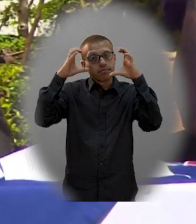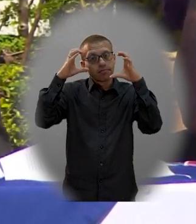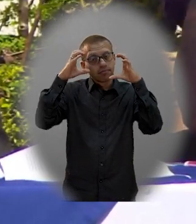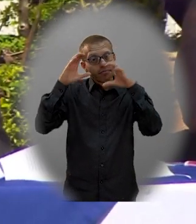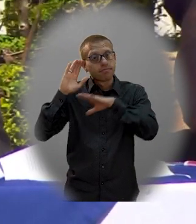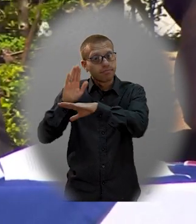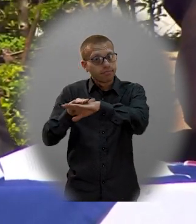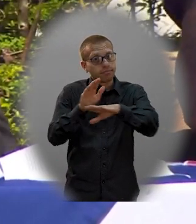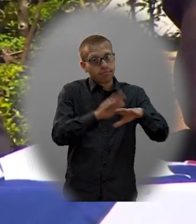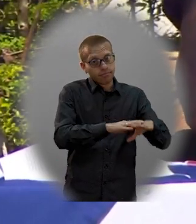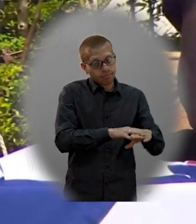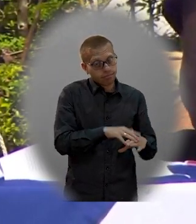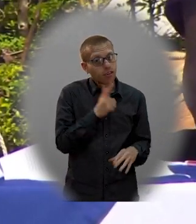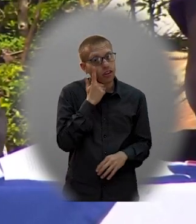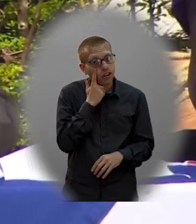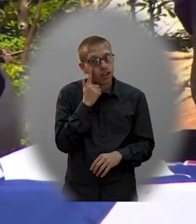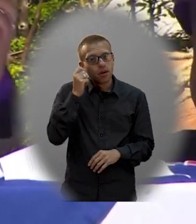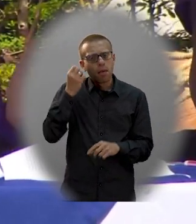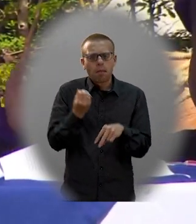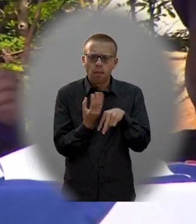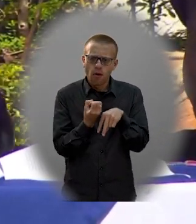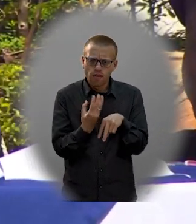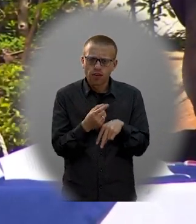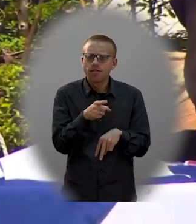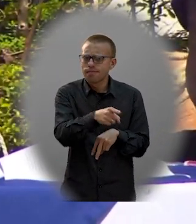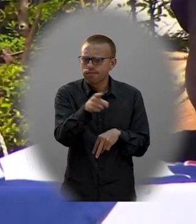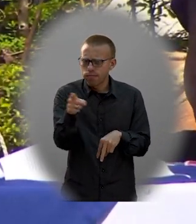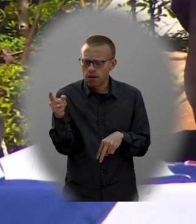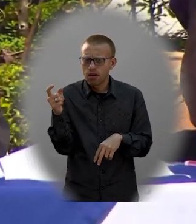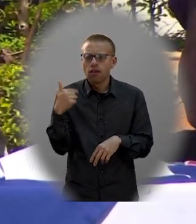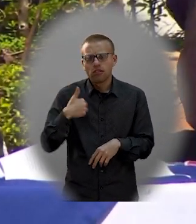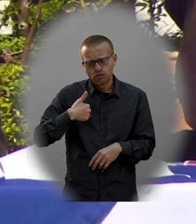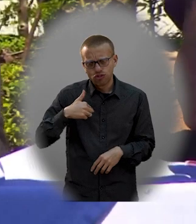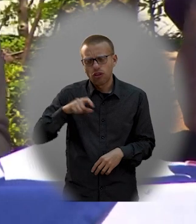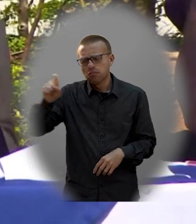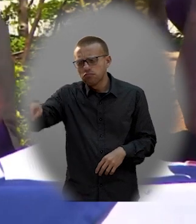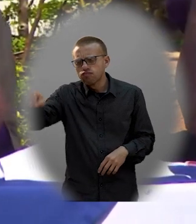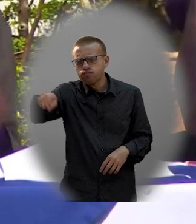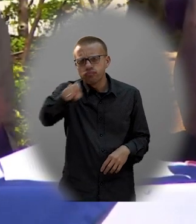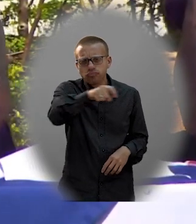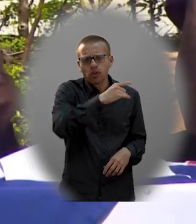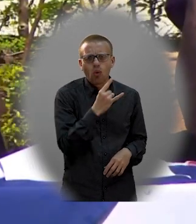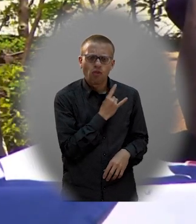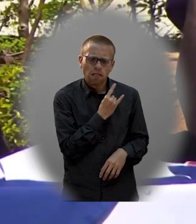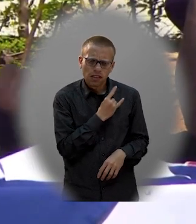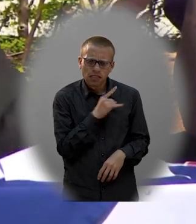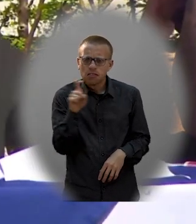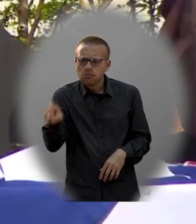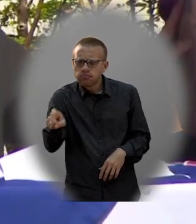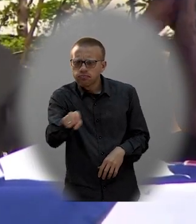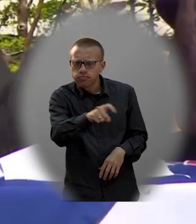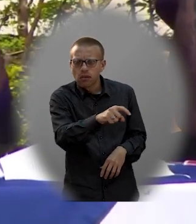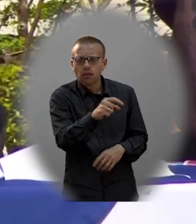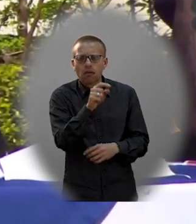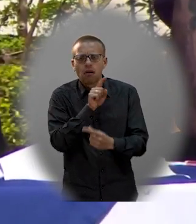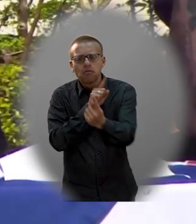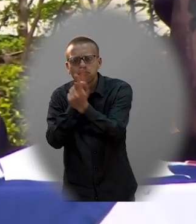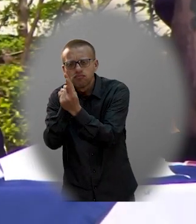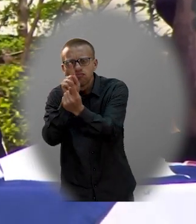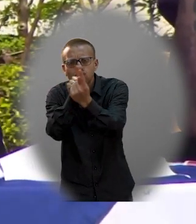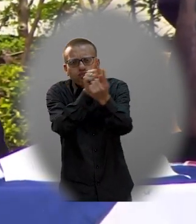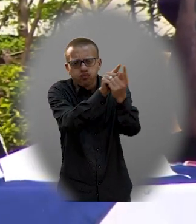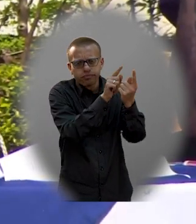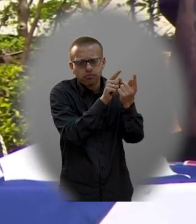lo oye uno a los profesores y maestros, yo voy mucho a las universidades y hablo con maestros y maestras profesoras y dicen,